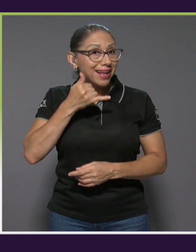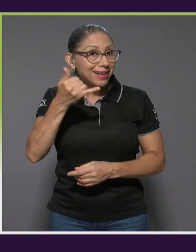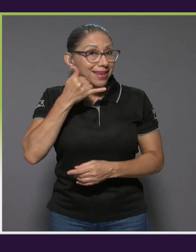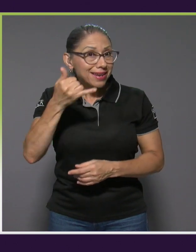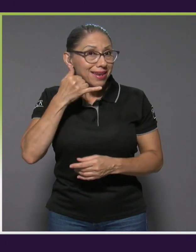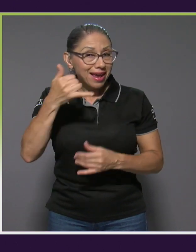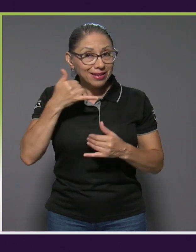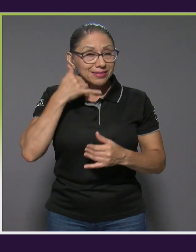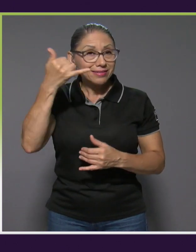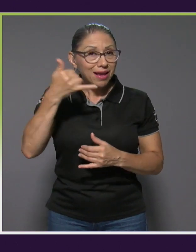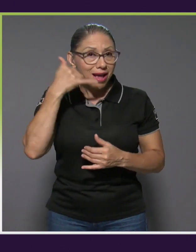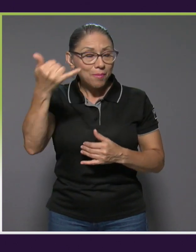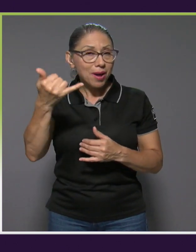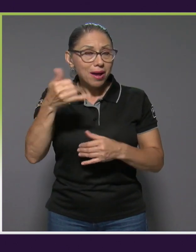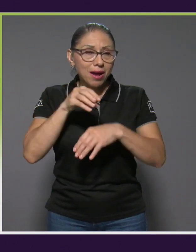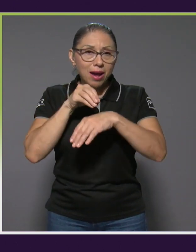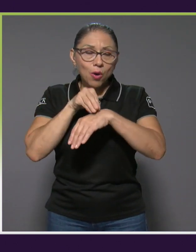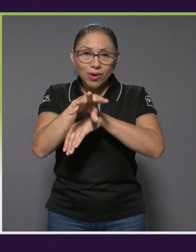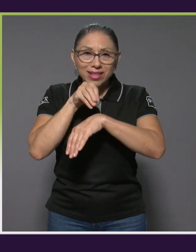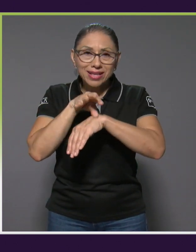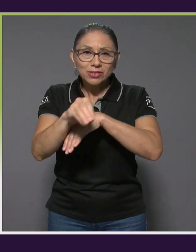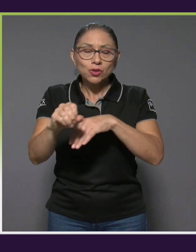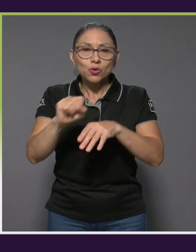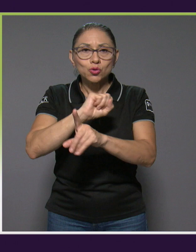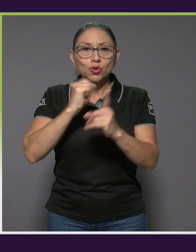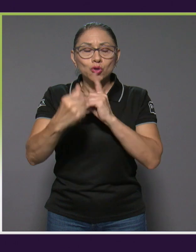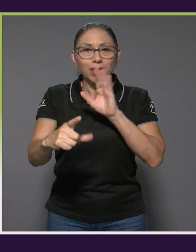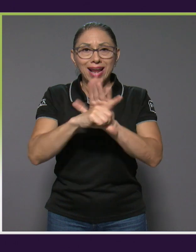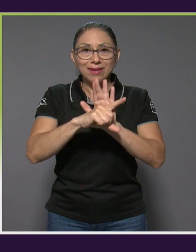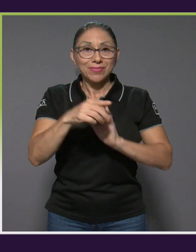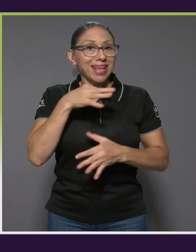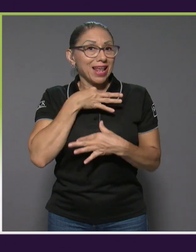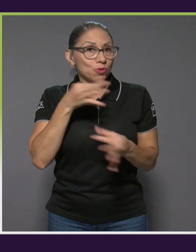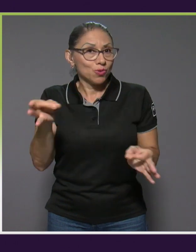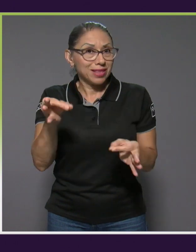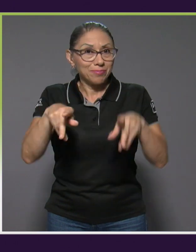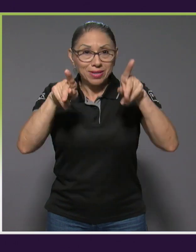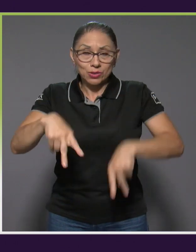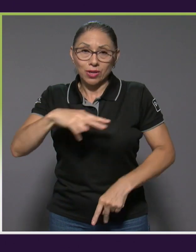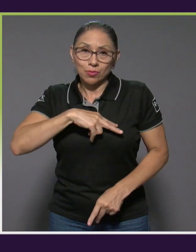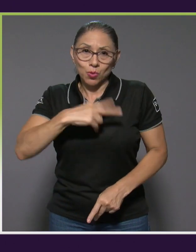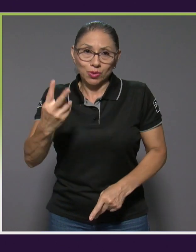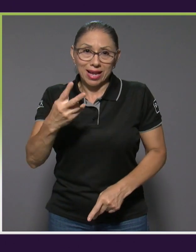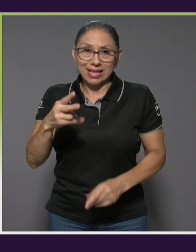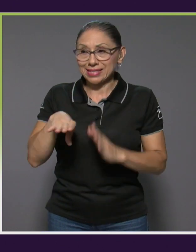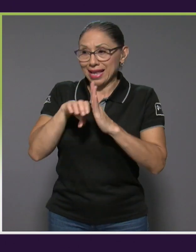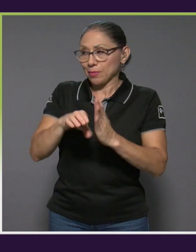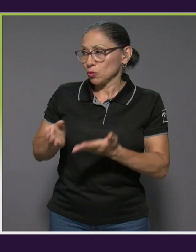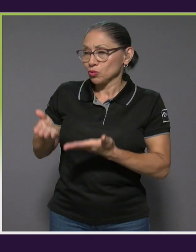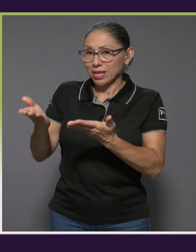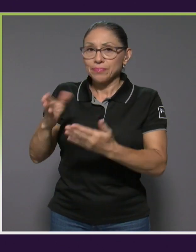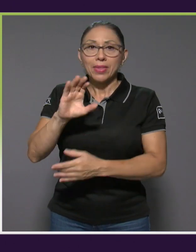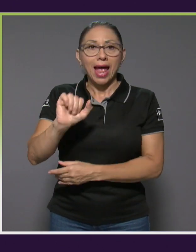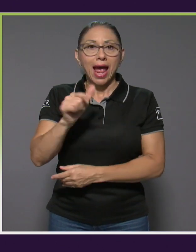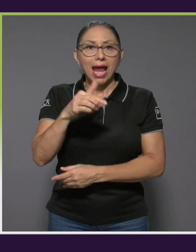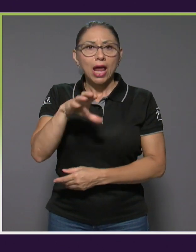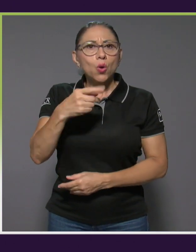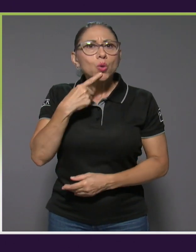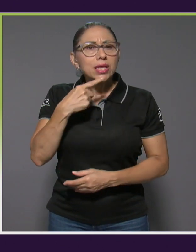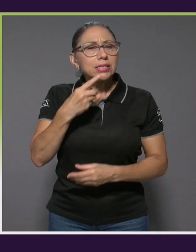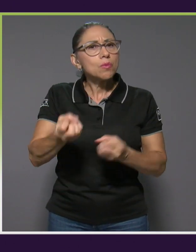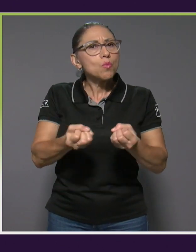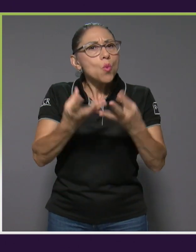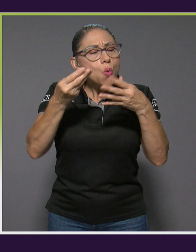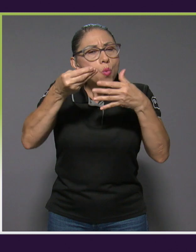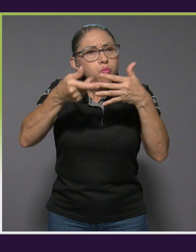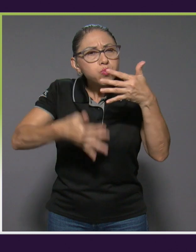que es una línea telefónica, gratuita y atendida por personas voluntarias como usted en AGECO, un importante número de